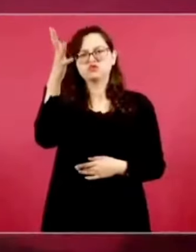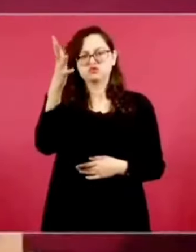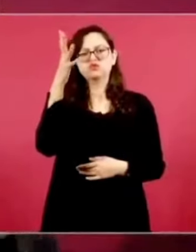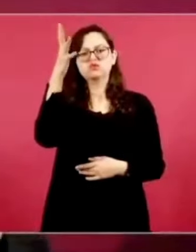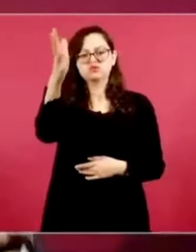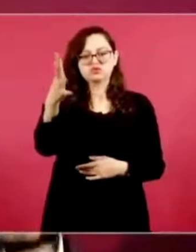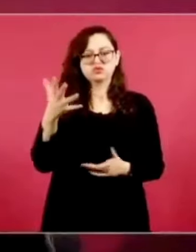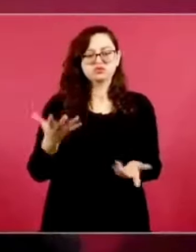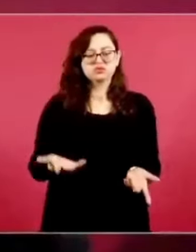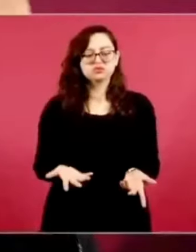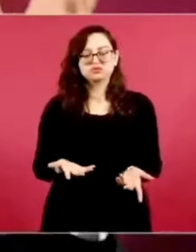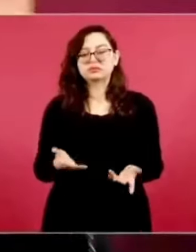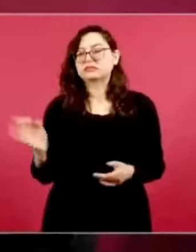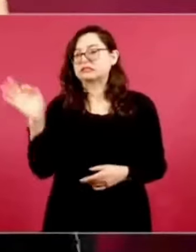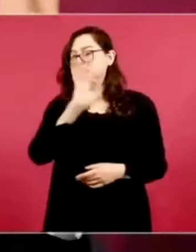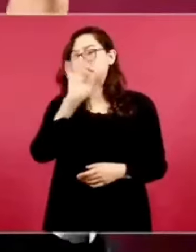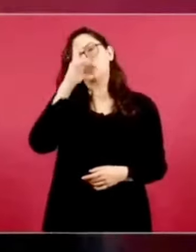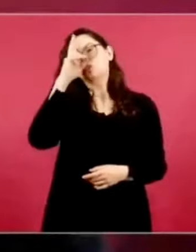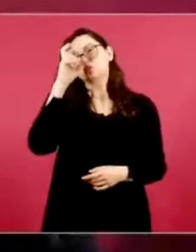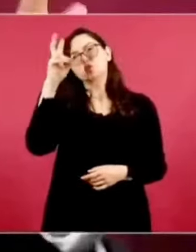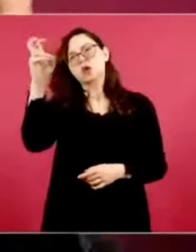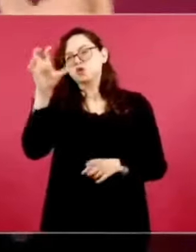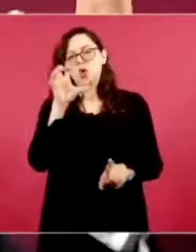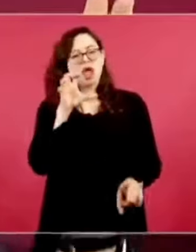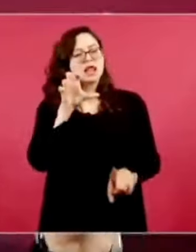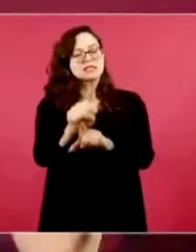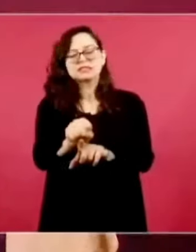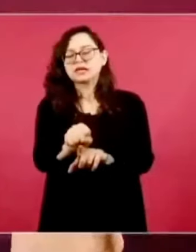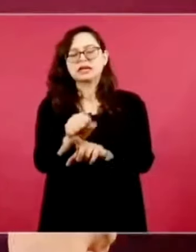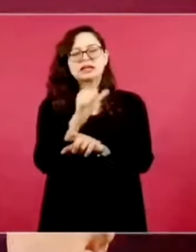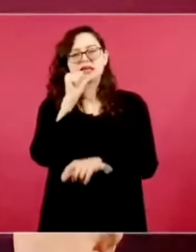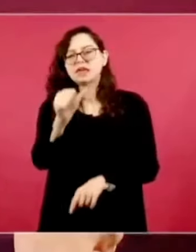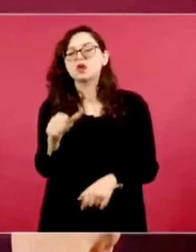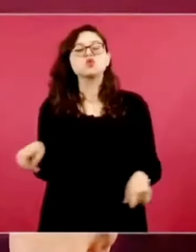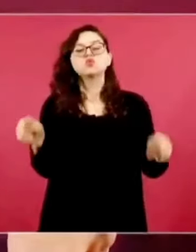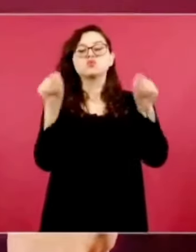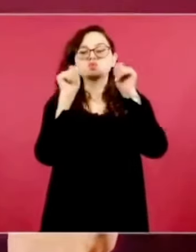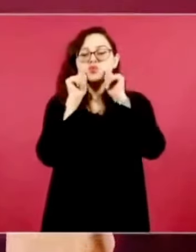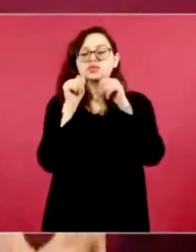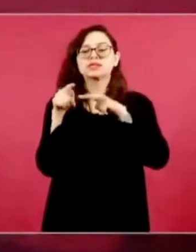no vamos a llegar, tú sigue caminando.